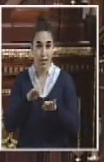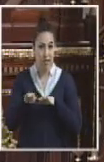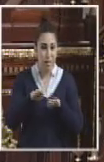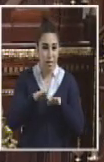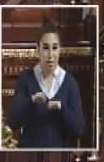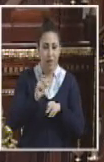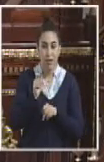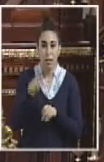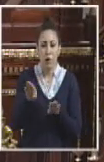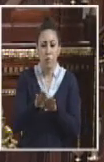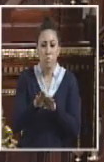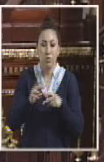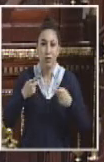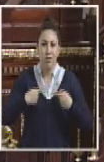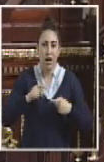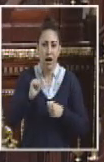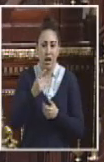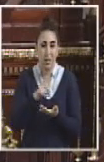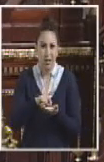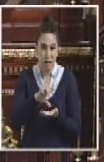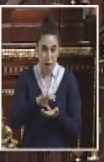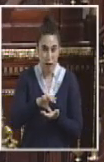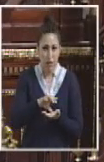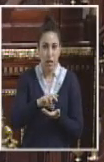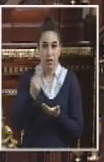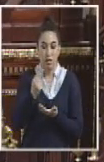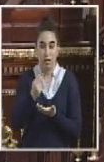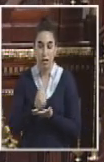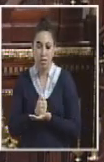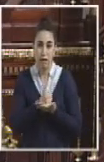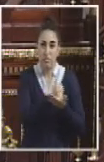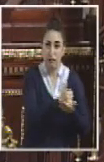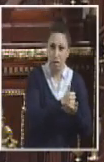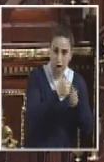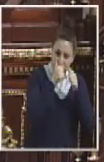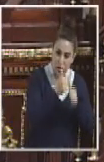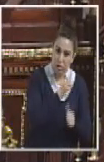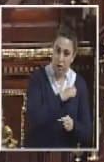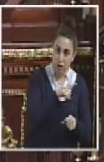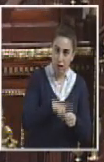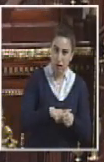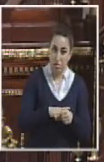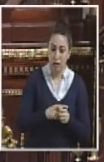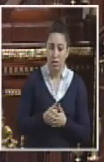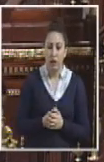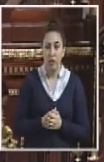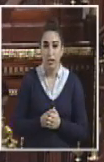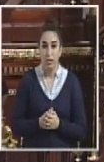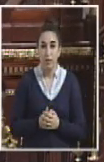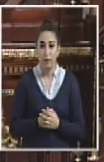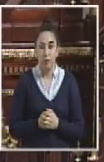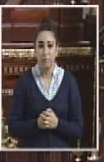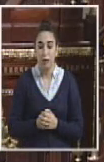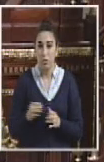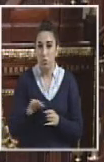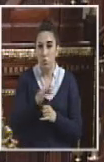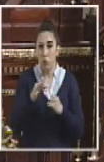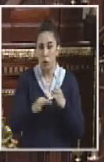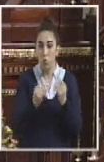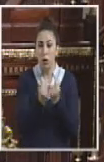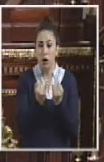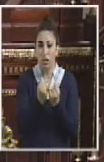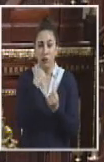condición de vulnerabilidad requieren de una atención especial. Finalmente, se procura